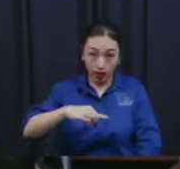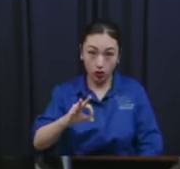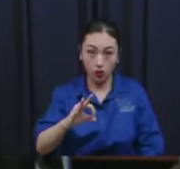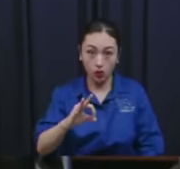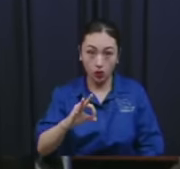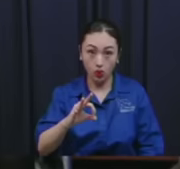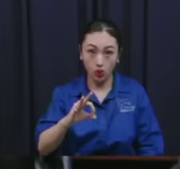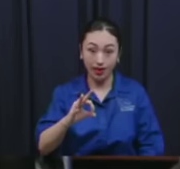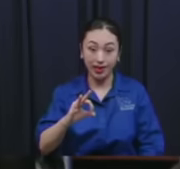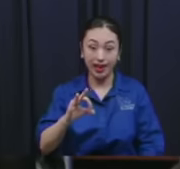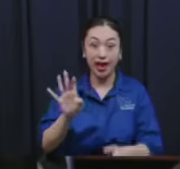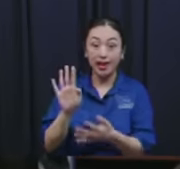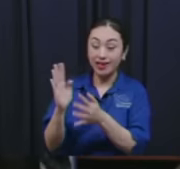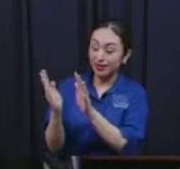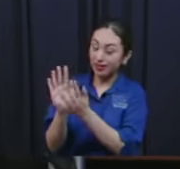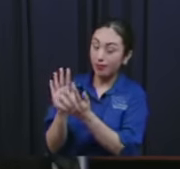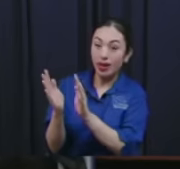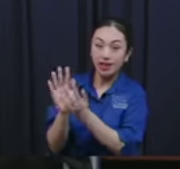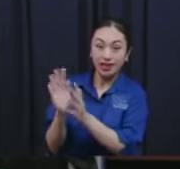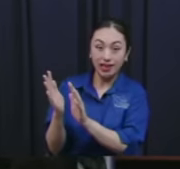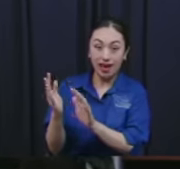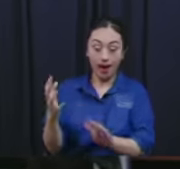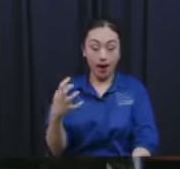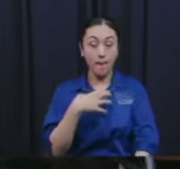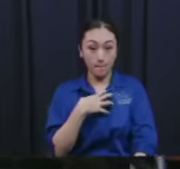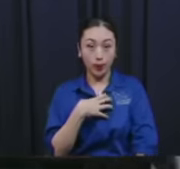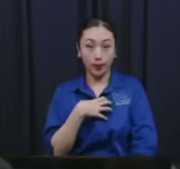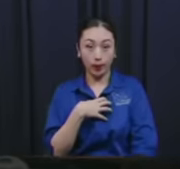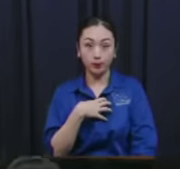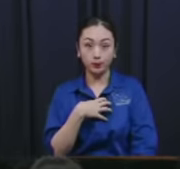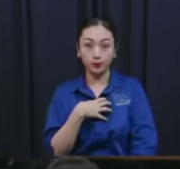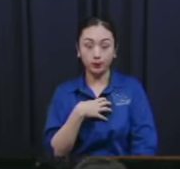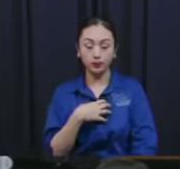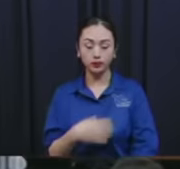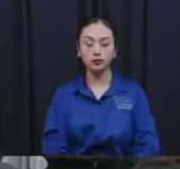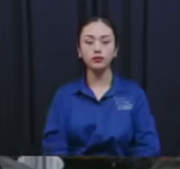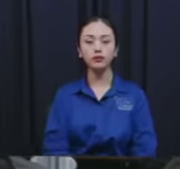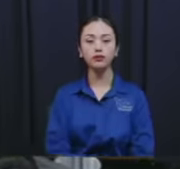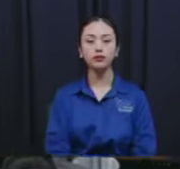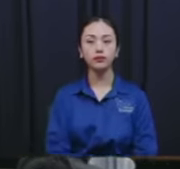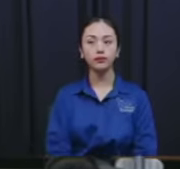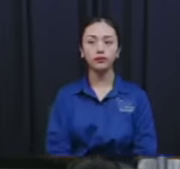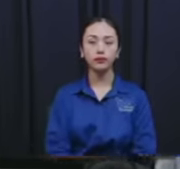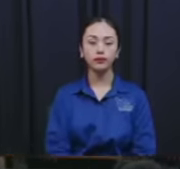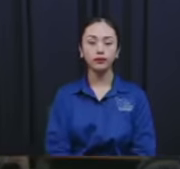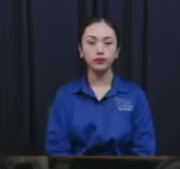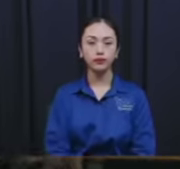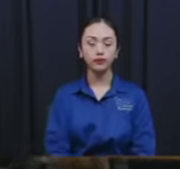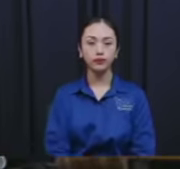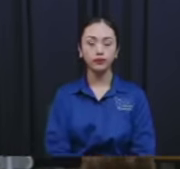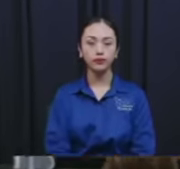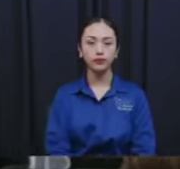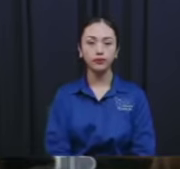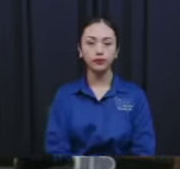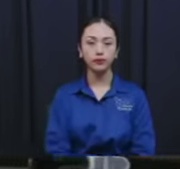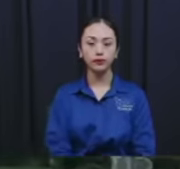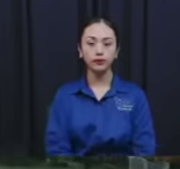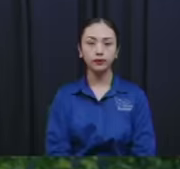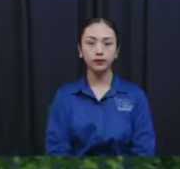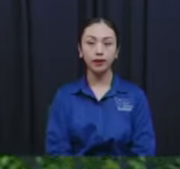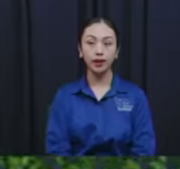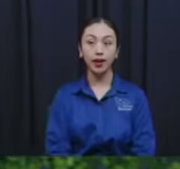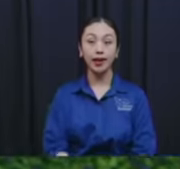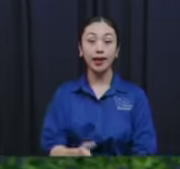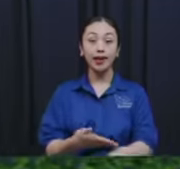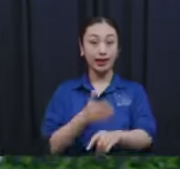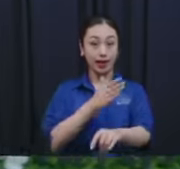y después de él porque ya se había muerto Caín y Abel verdad Bueno cí no se había muerto pero ael sí a ver si